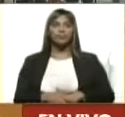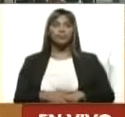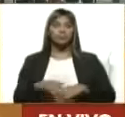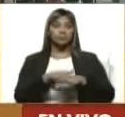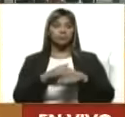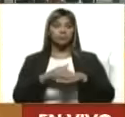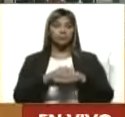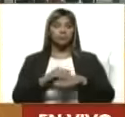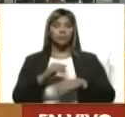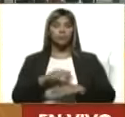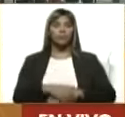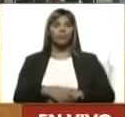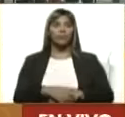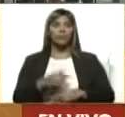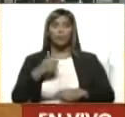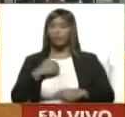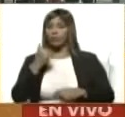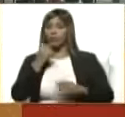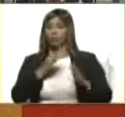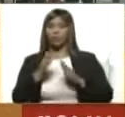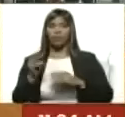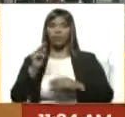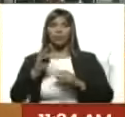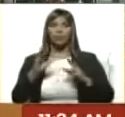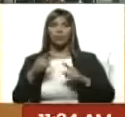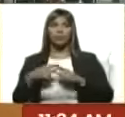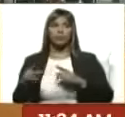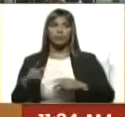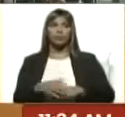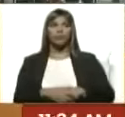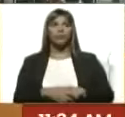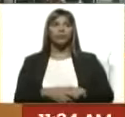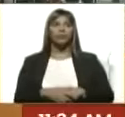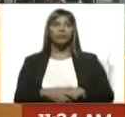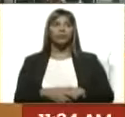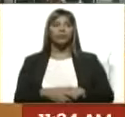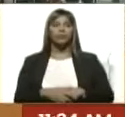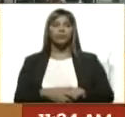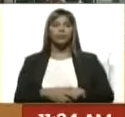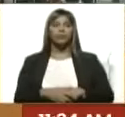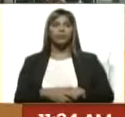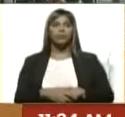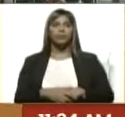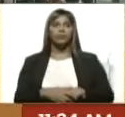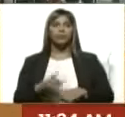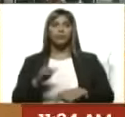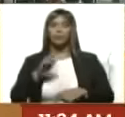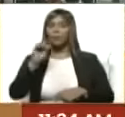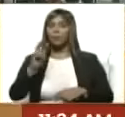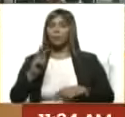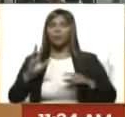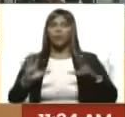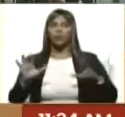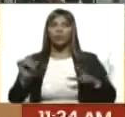perdón, parece que tengo pendiente el 28 por otra razón, y no es el de julio.